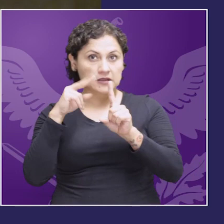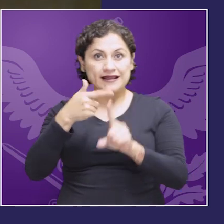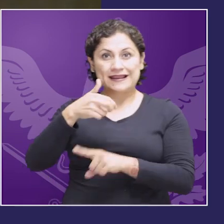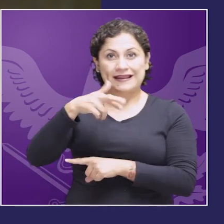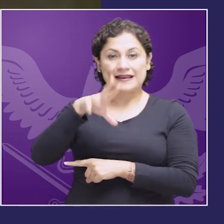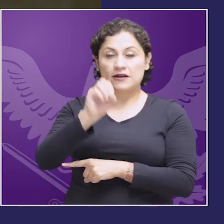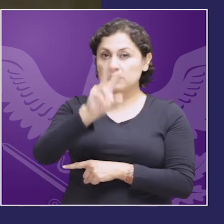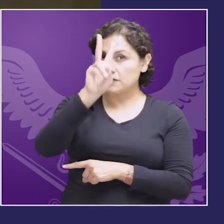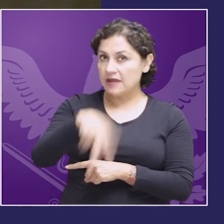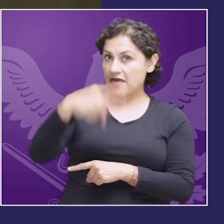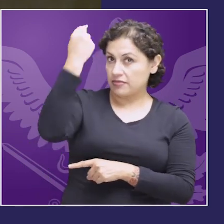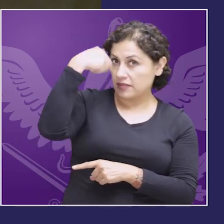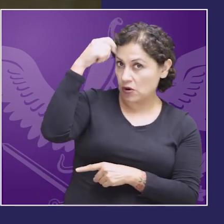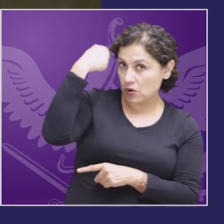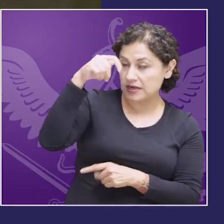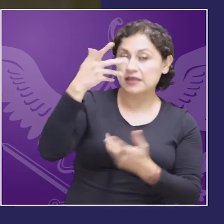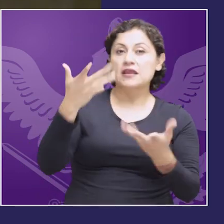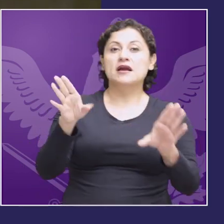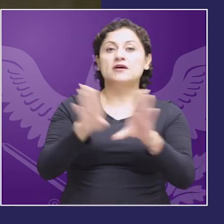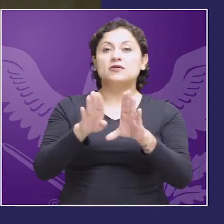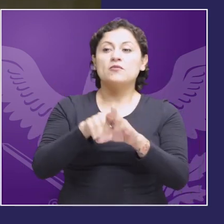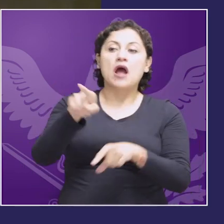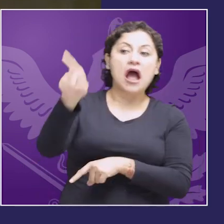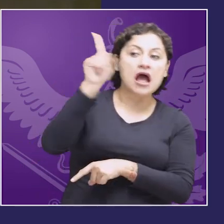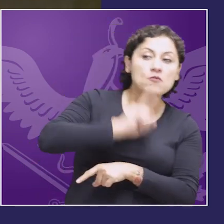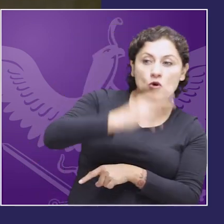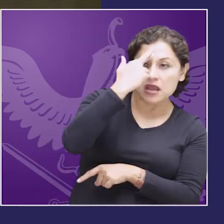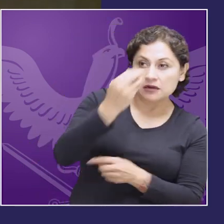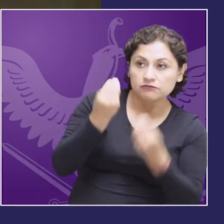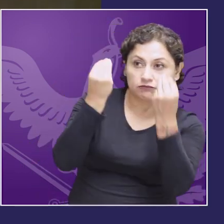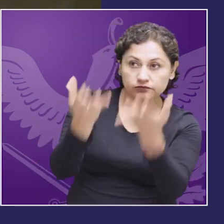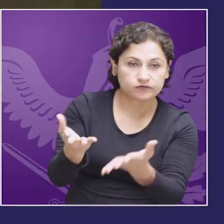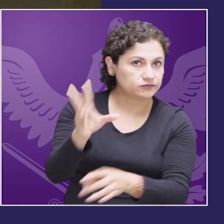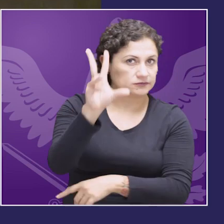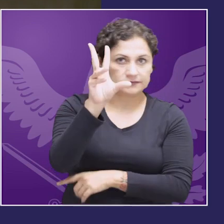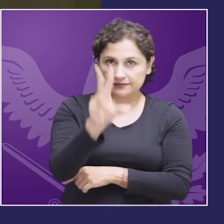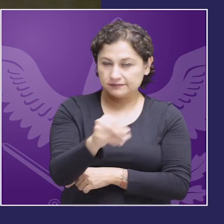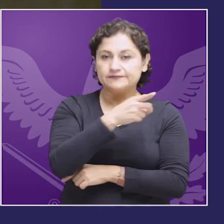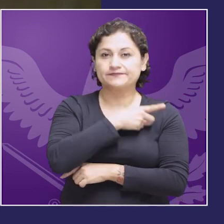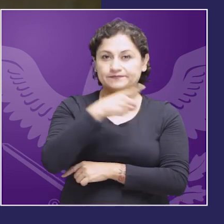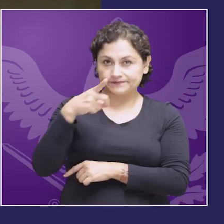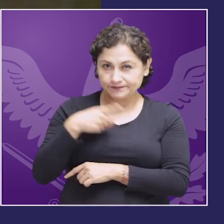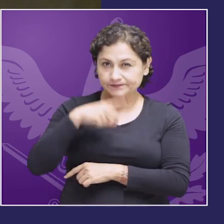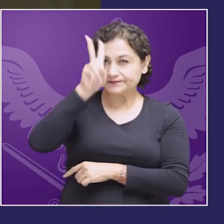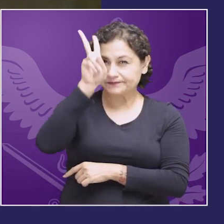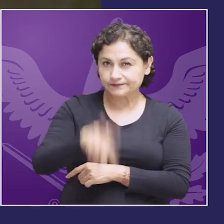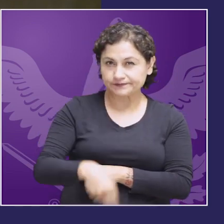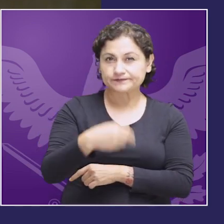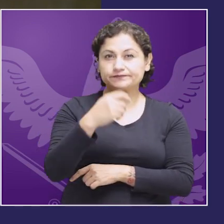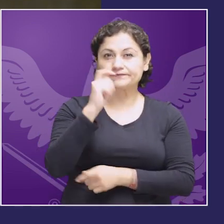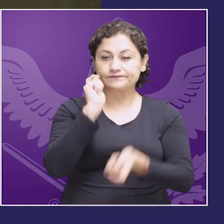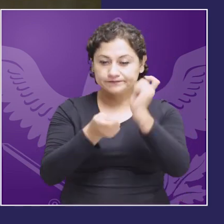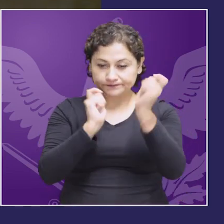género es un conocimiento muy teórico, muy sofisticado, no es darle la razón a la mujer, simplemente